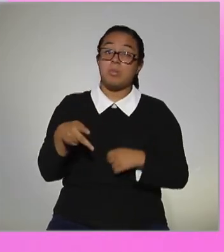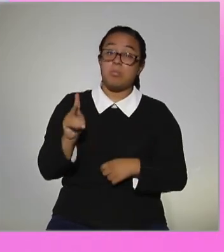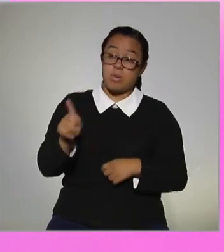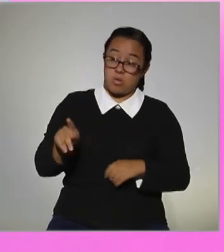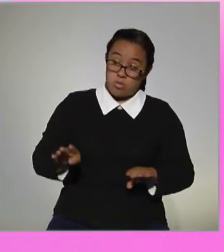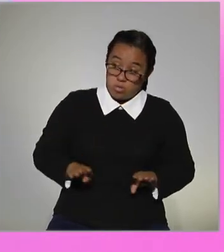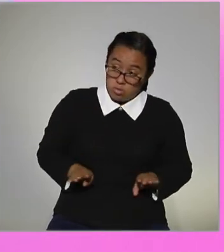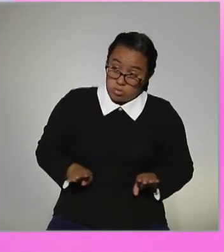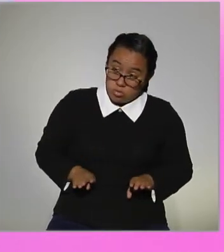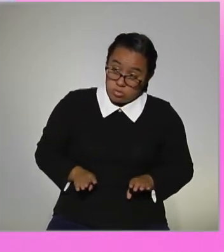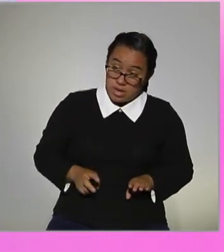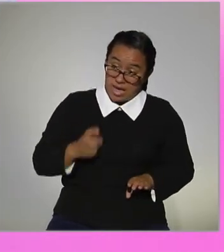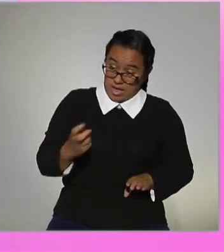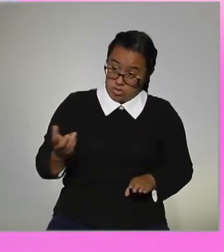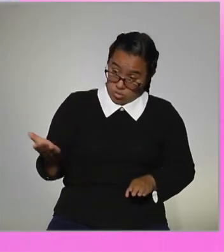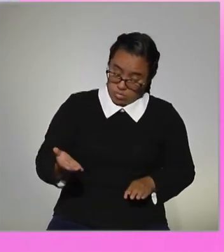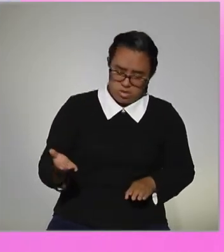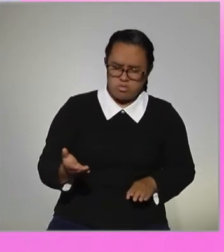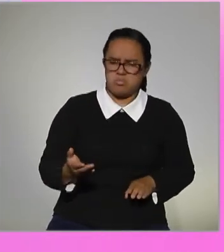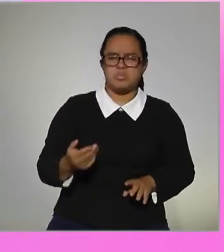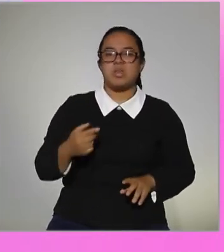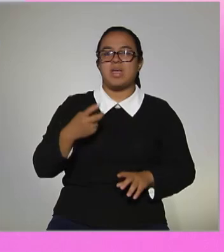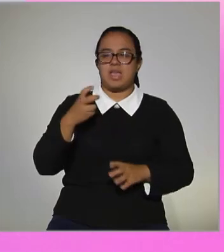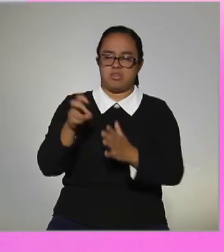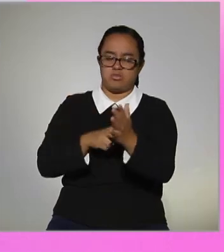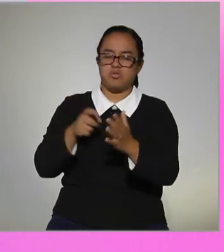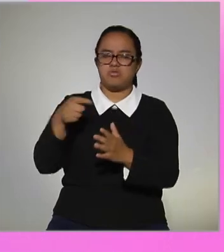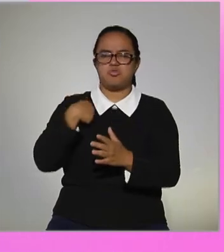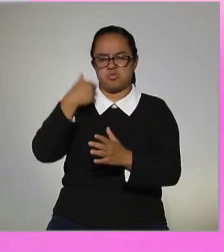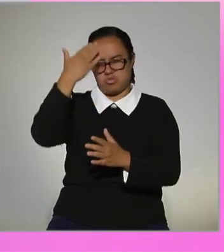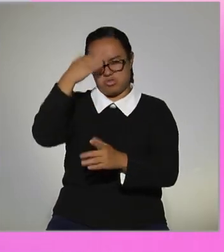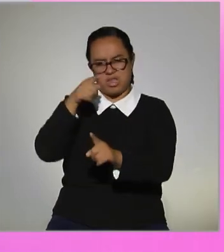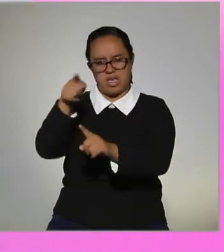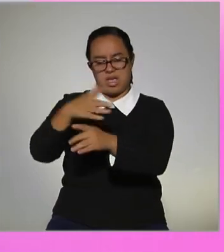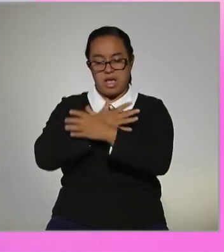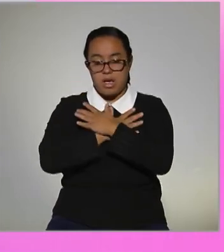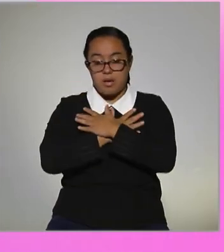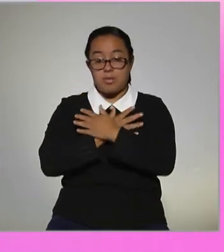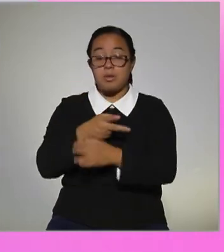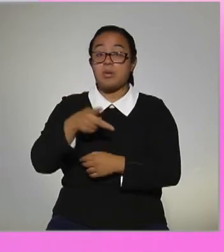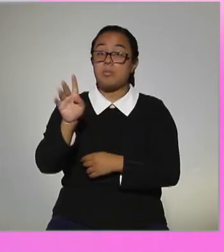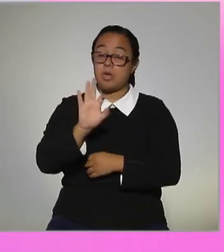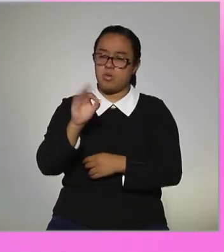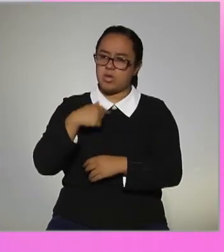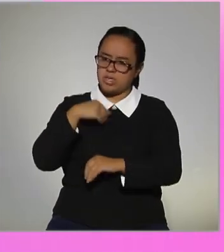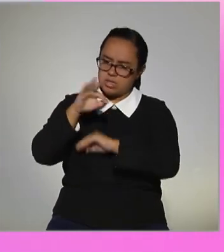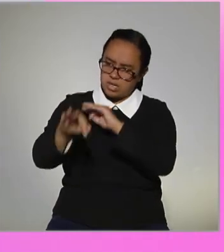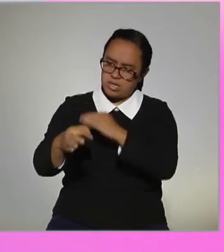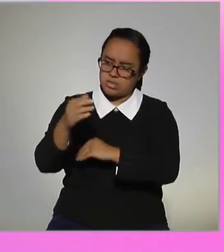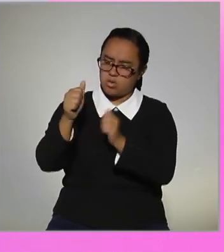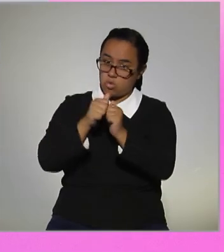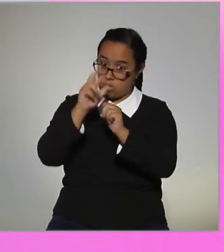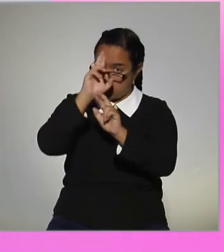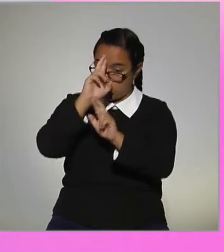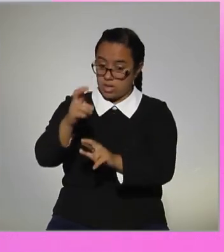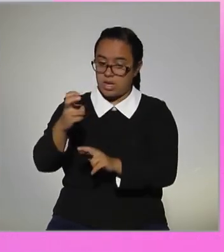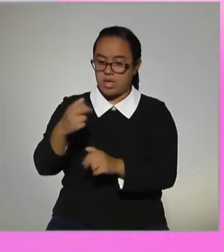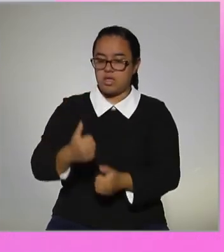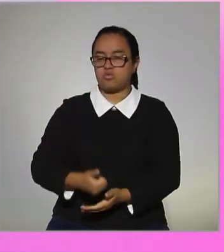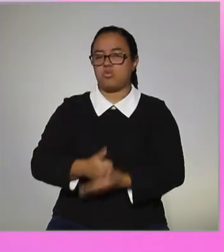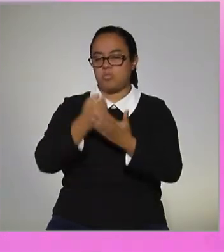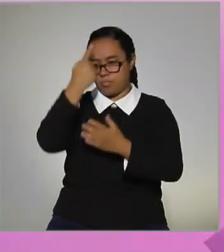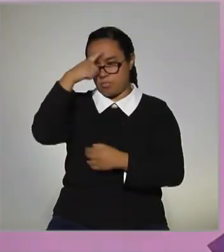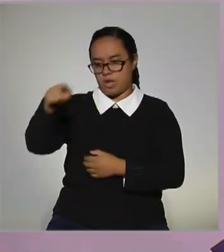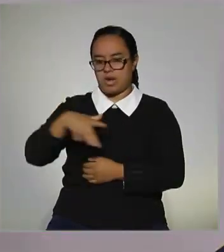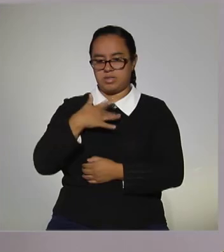es gracias a la nalgada. Lo amo y él lo sabe, pero si le hubiera dado una crianza más respetuosa, habría ayudado a su